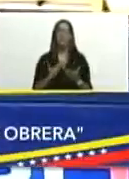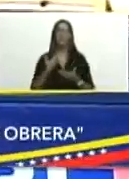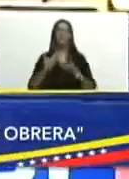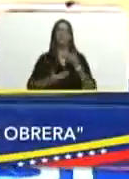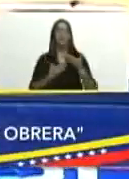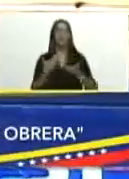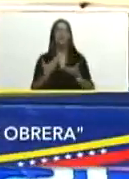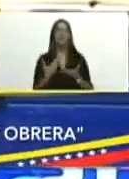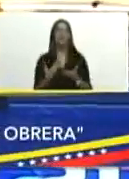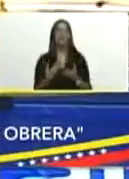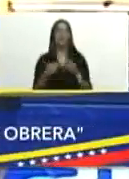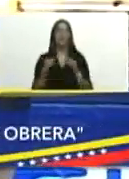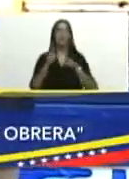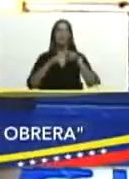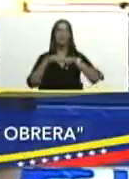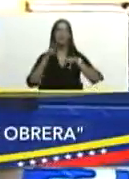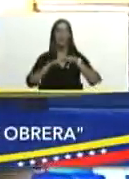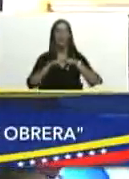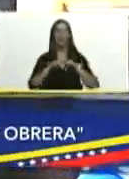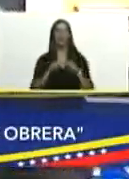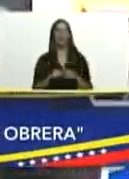inmediato estructural